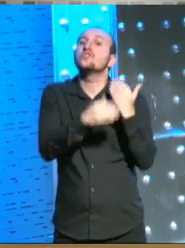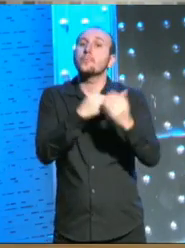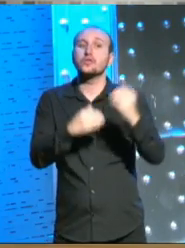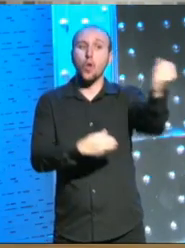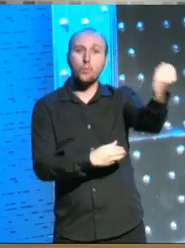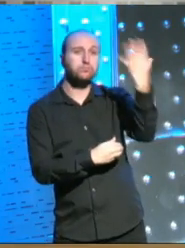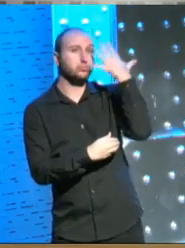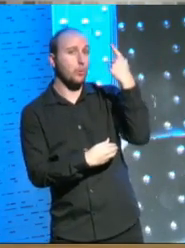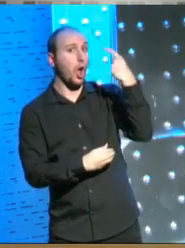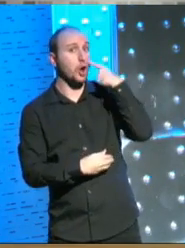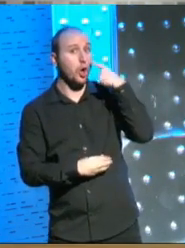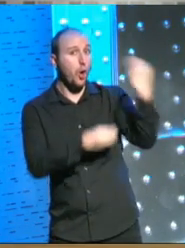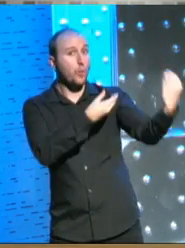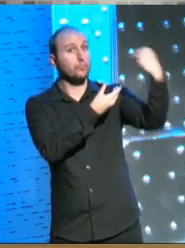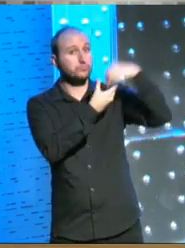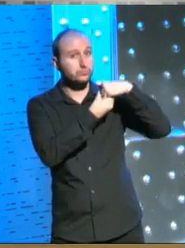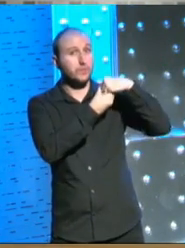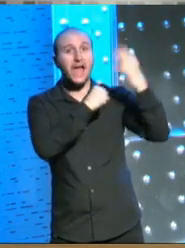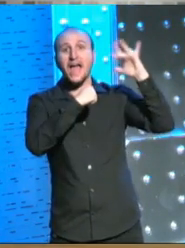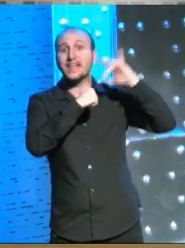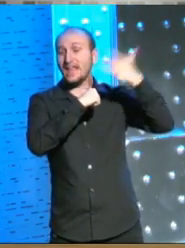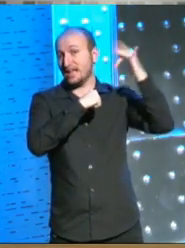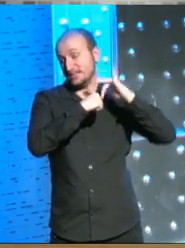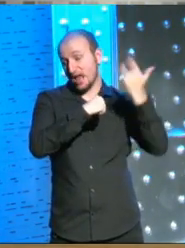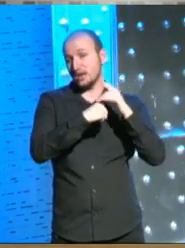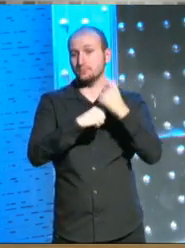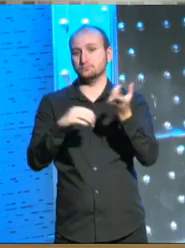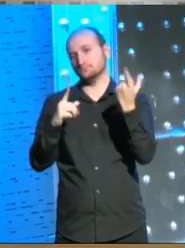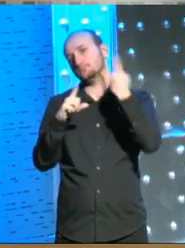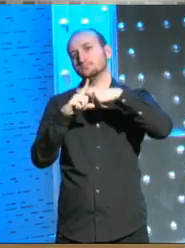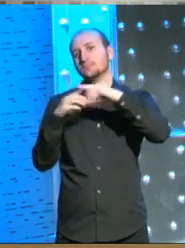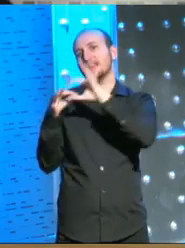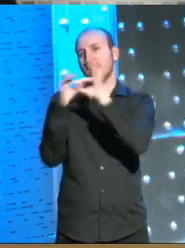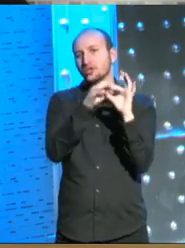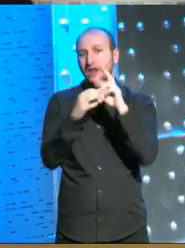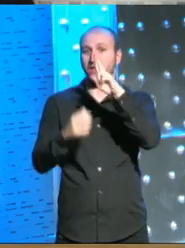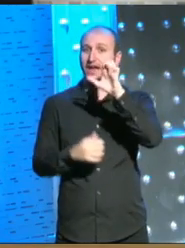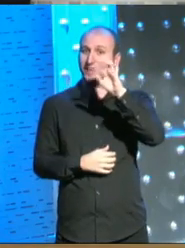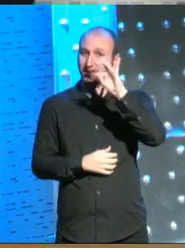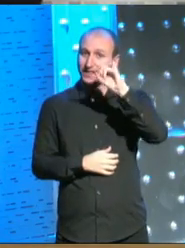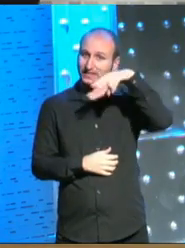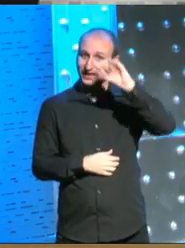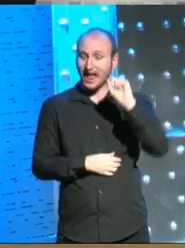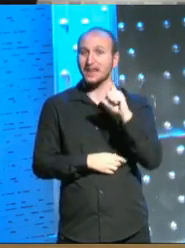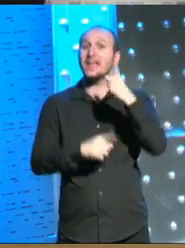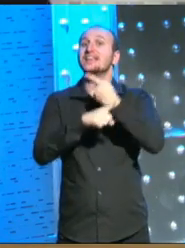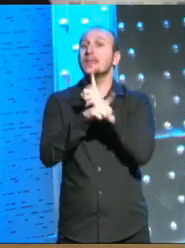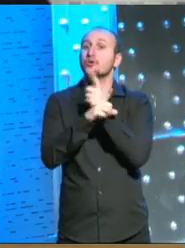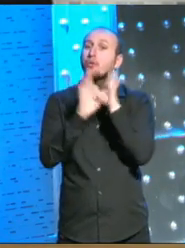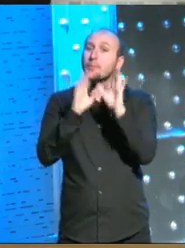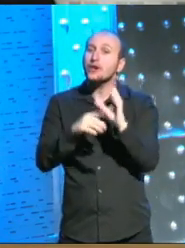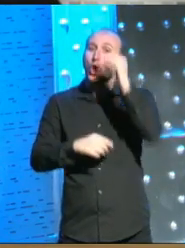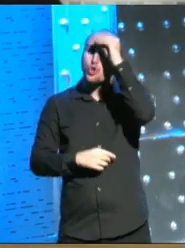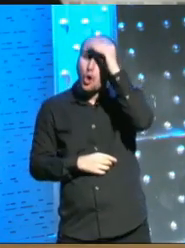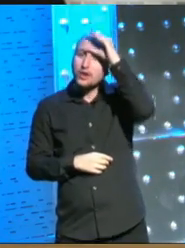ojo es digital a nivel retinal y a nivel neural, a nivel nervioso, pero a nivel cognitivo y a nivel